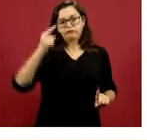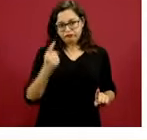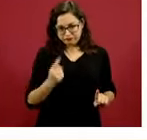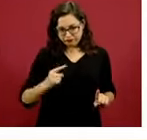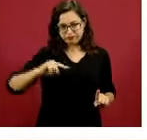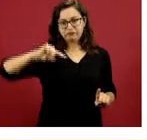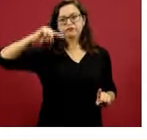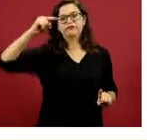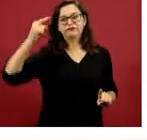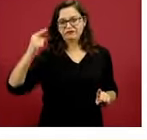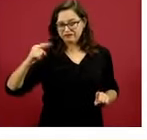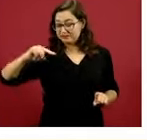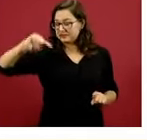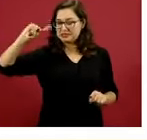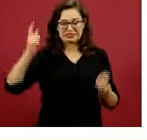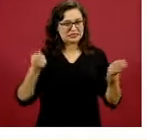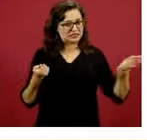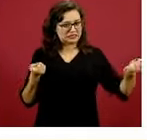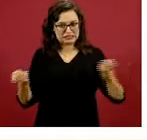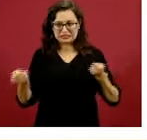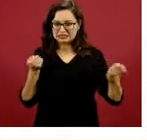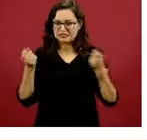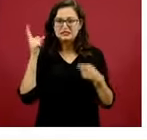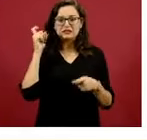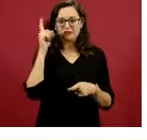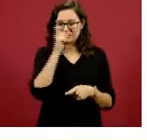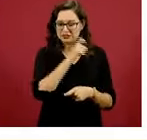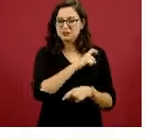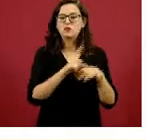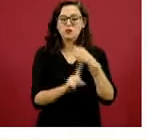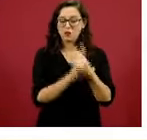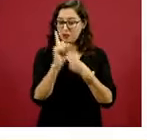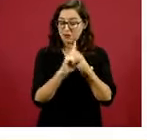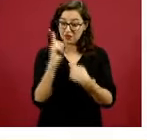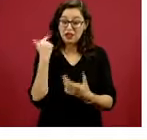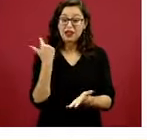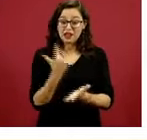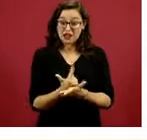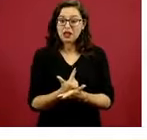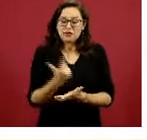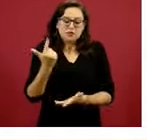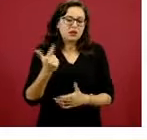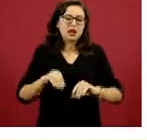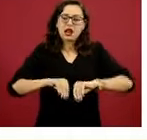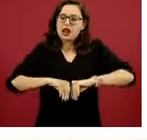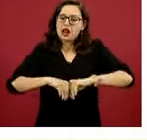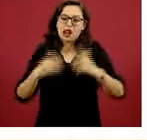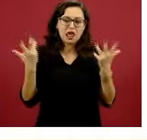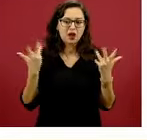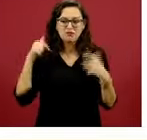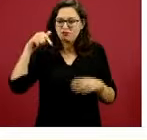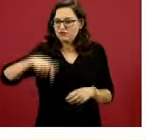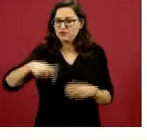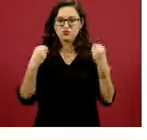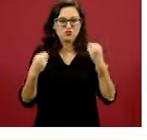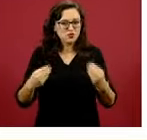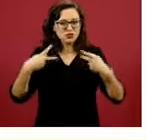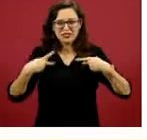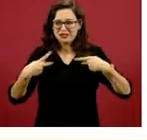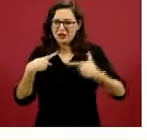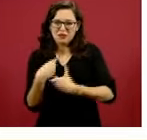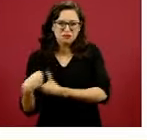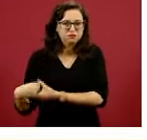reflejan también la magnitud del problema, y la Ciudad de México principalmente por la carga poblacional que representa, pues tuvo un ascenso